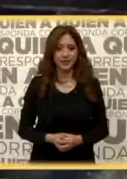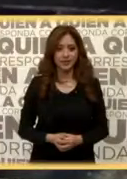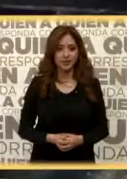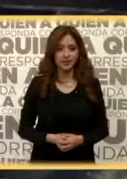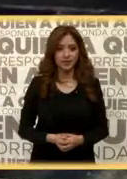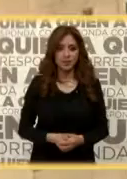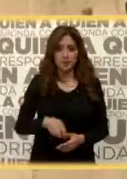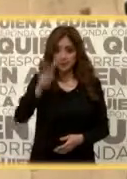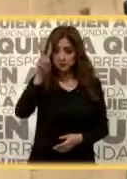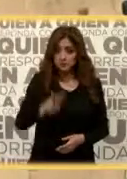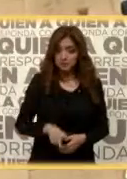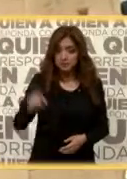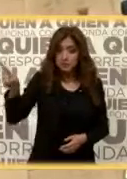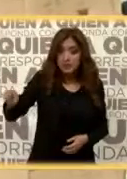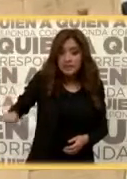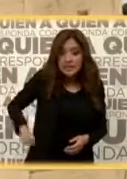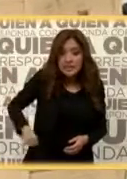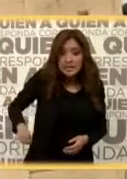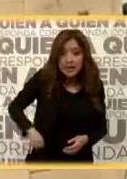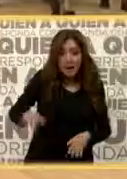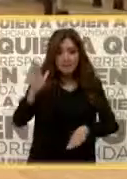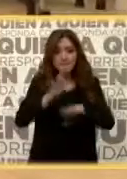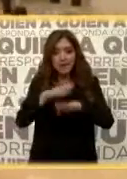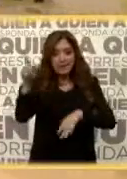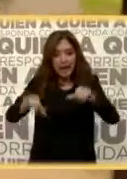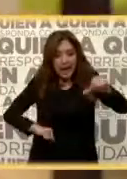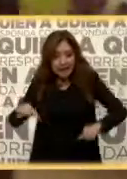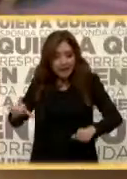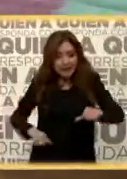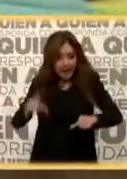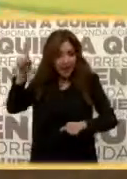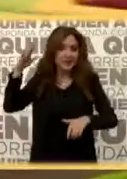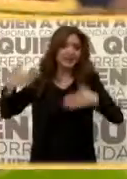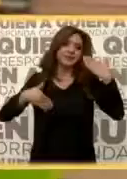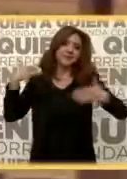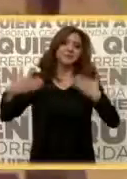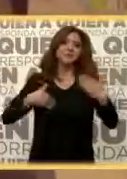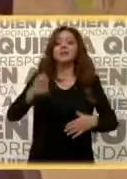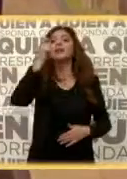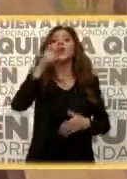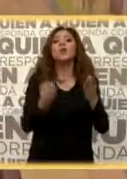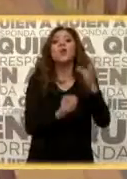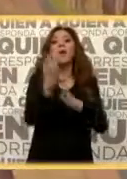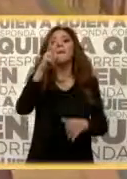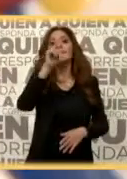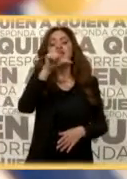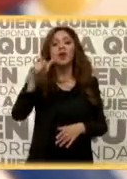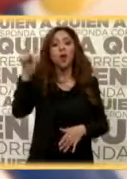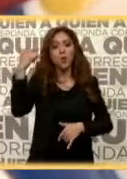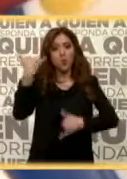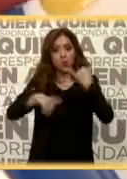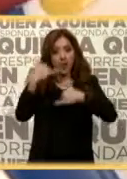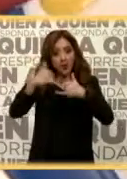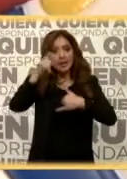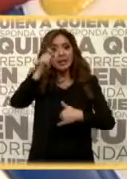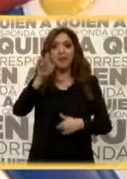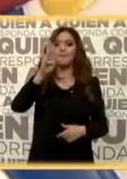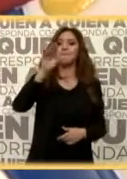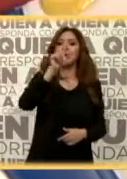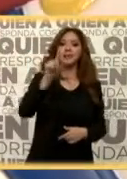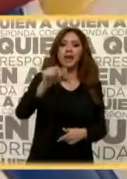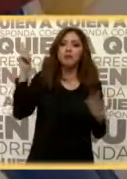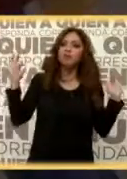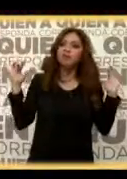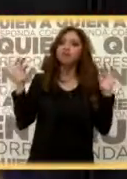mucho más interesante, mucho más interactiva, mucho más divertida. Así es la nueva Villa del Juguetón, todo un bazar de